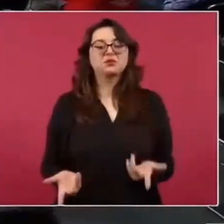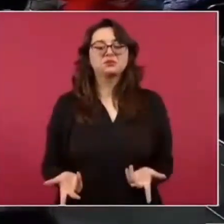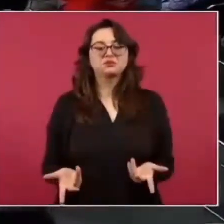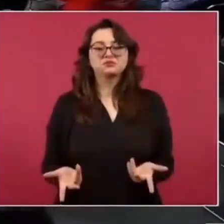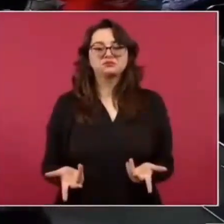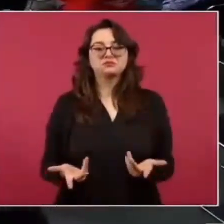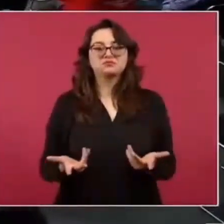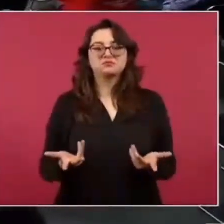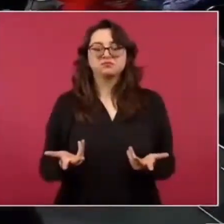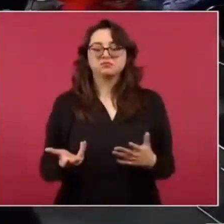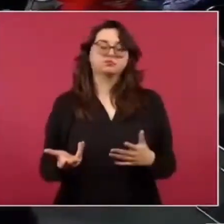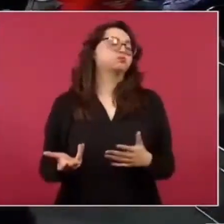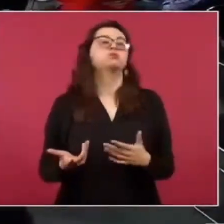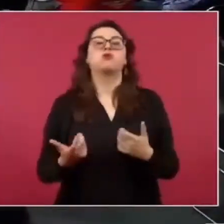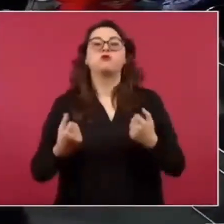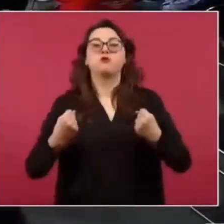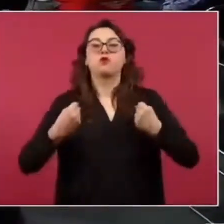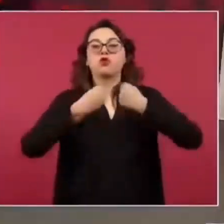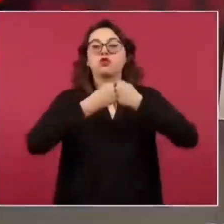una frontera